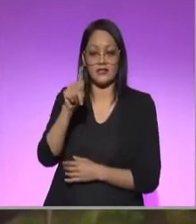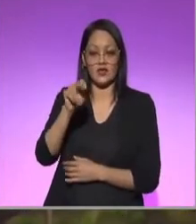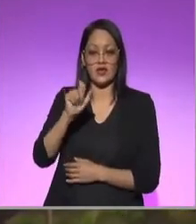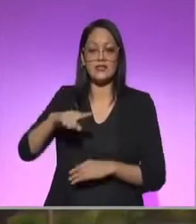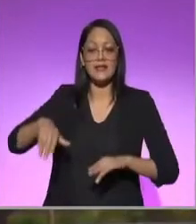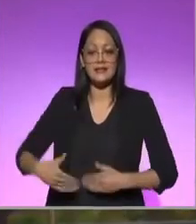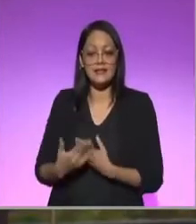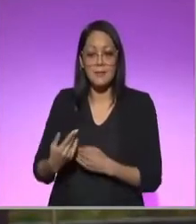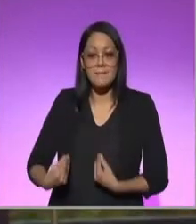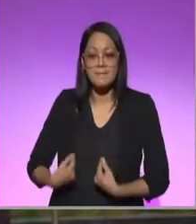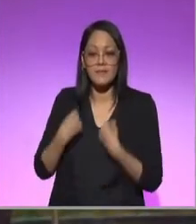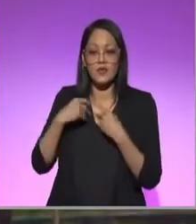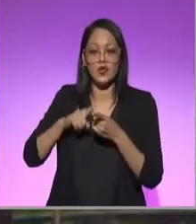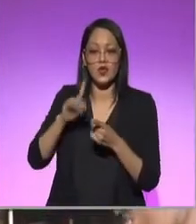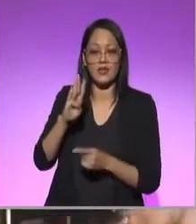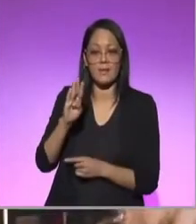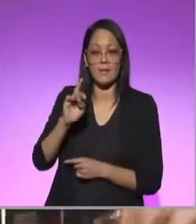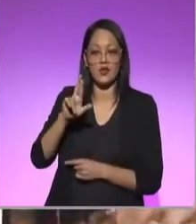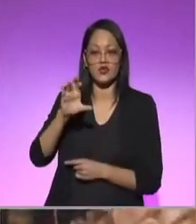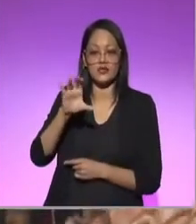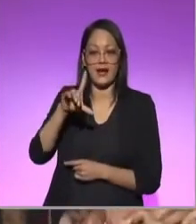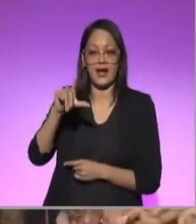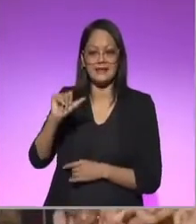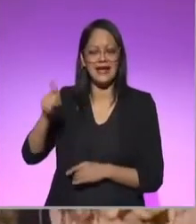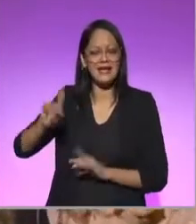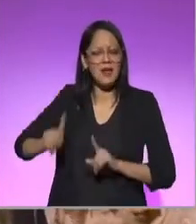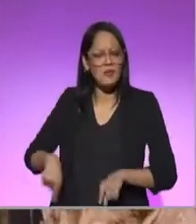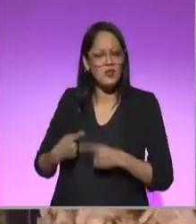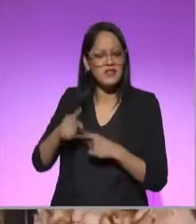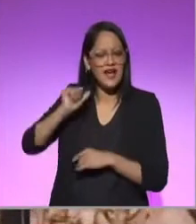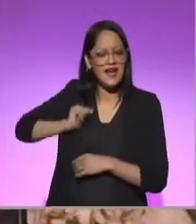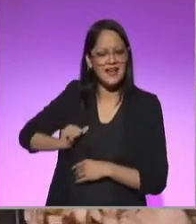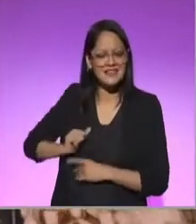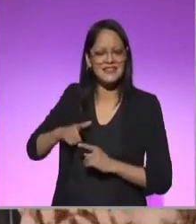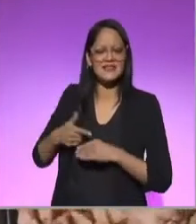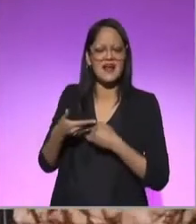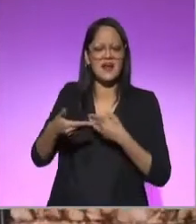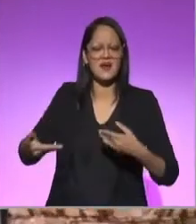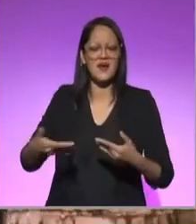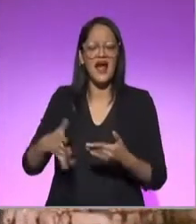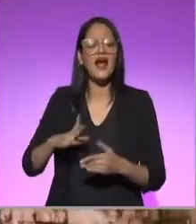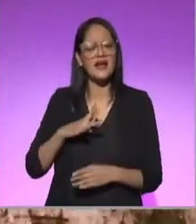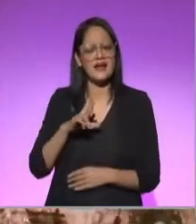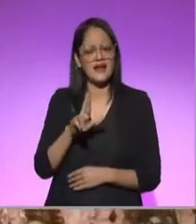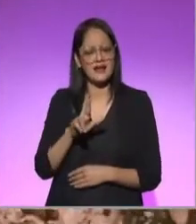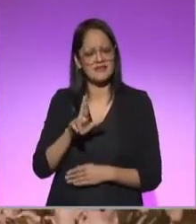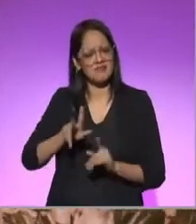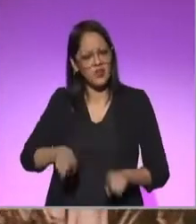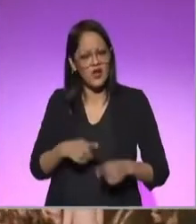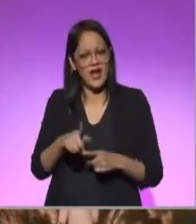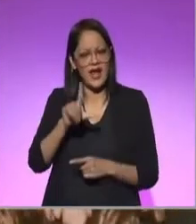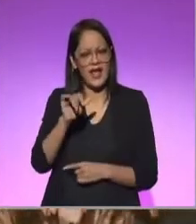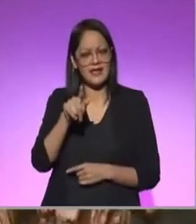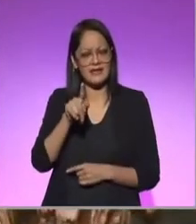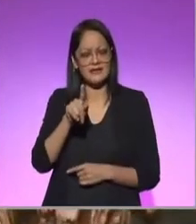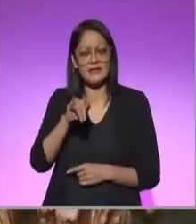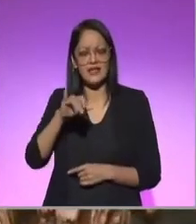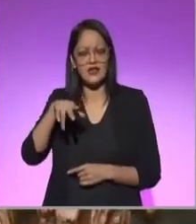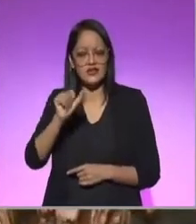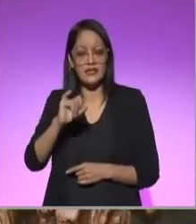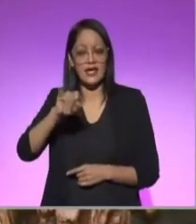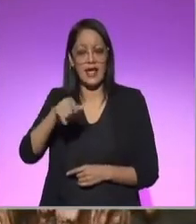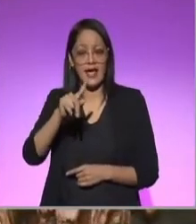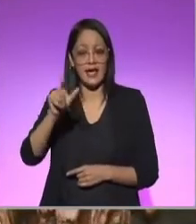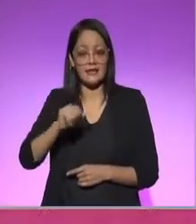en Bruselas. Sabe desde música antigua hasta ritmos latinos y jazz, de análisis e interpretación, del escenario y